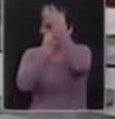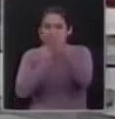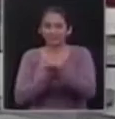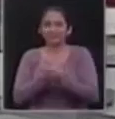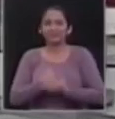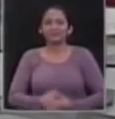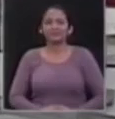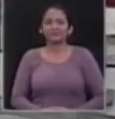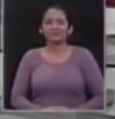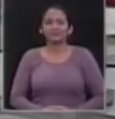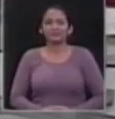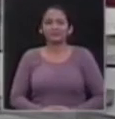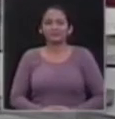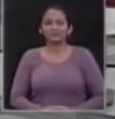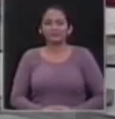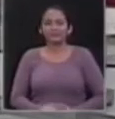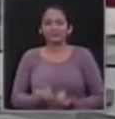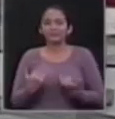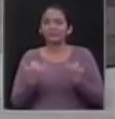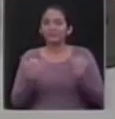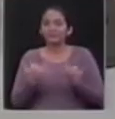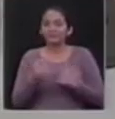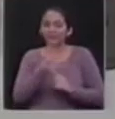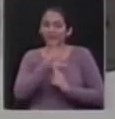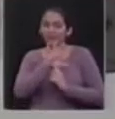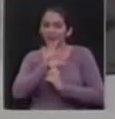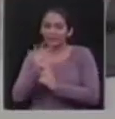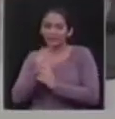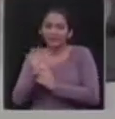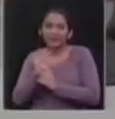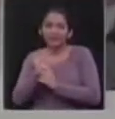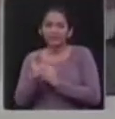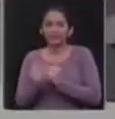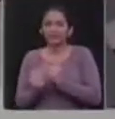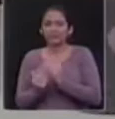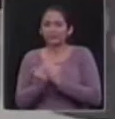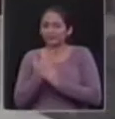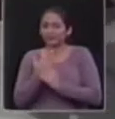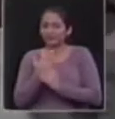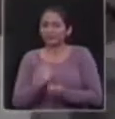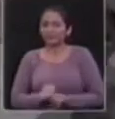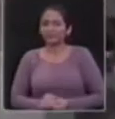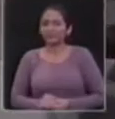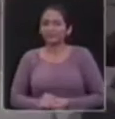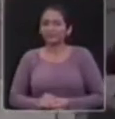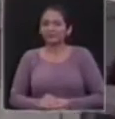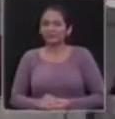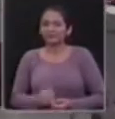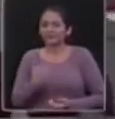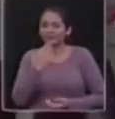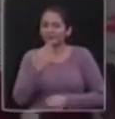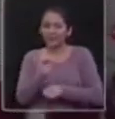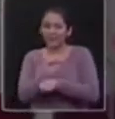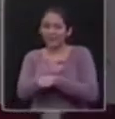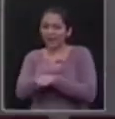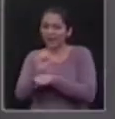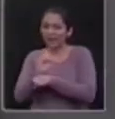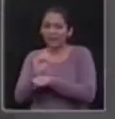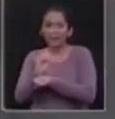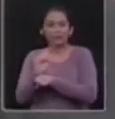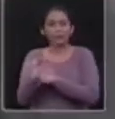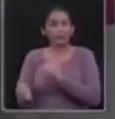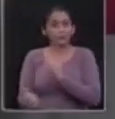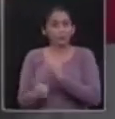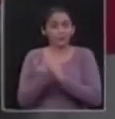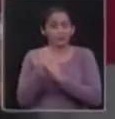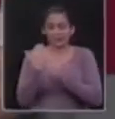comento sobre el Auto Show 2017, que presentó lo más reciente, lo más innovador en vehículos 2018.